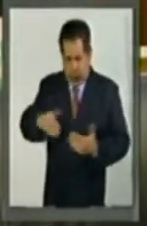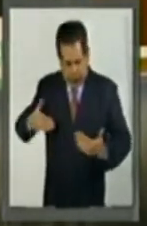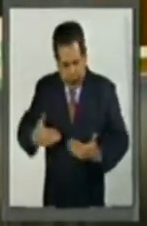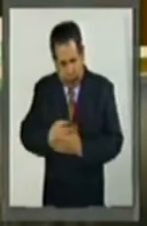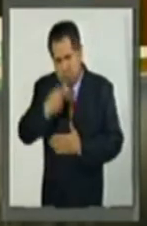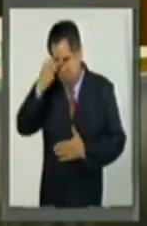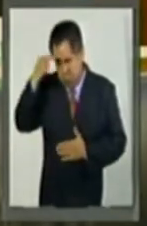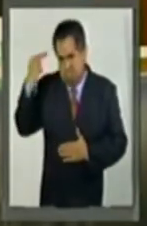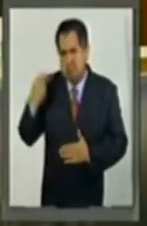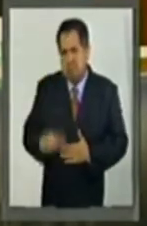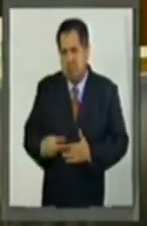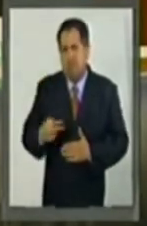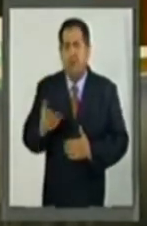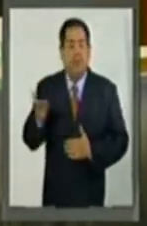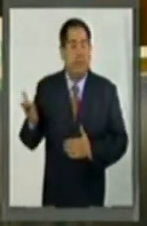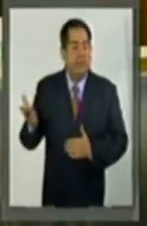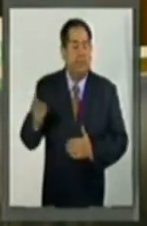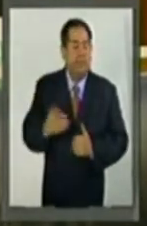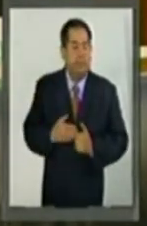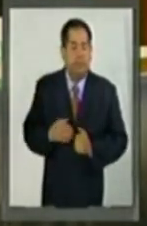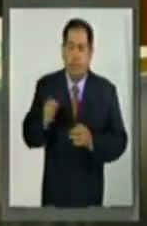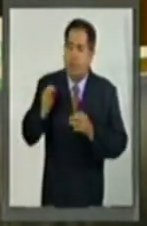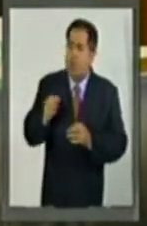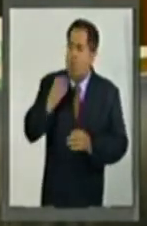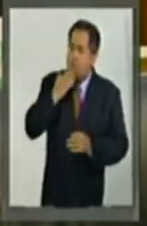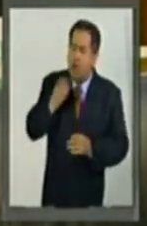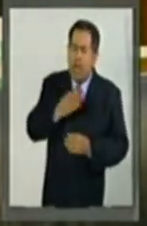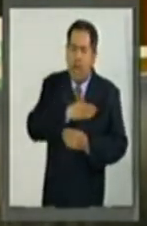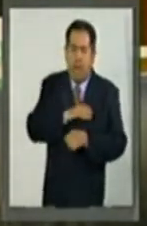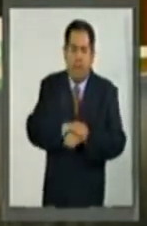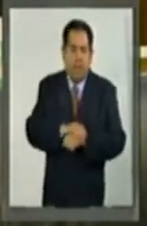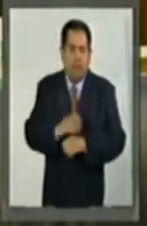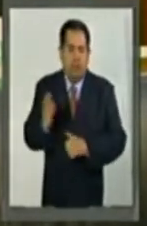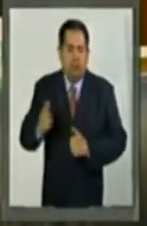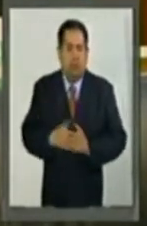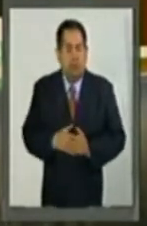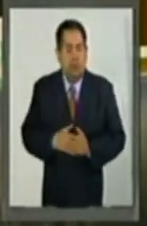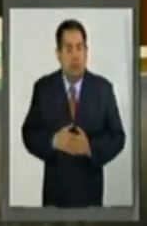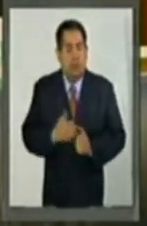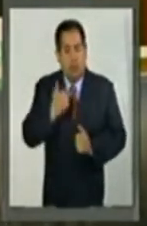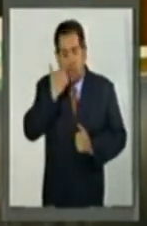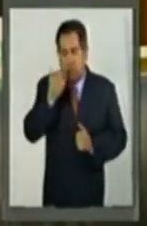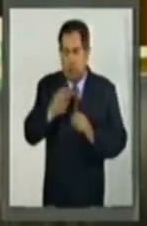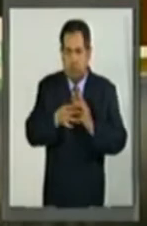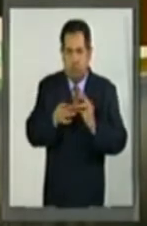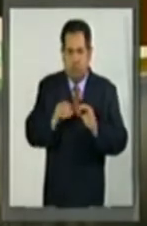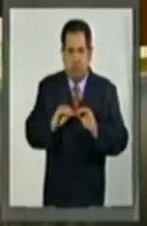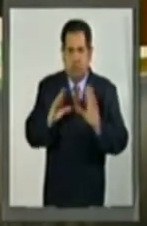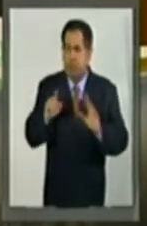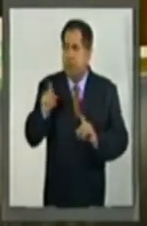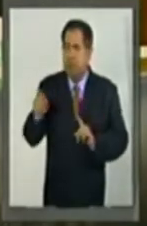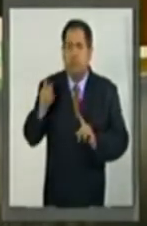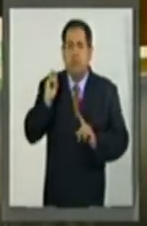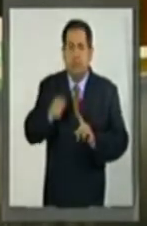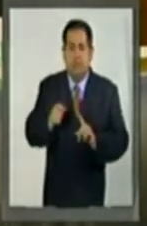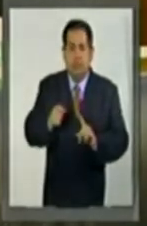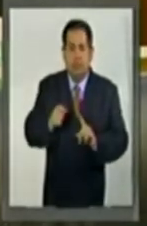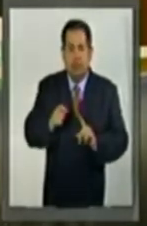ejemplar y sin duda de una buena amiga. Quiero señalar con ello que el